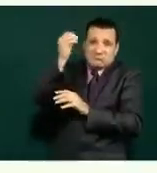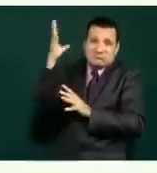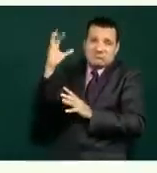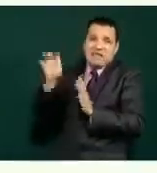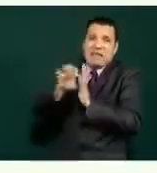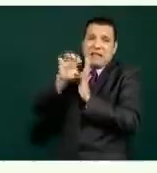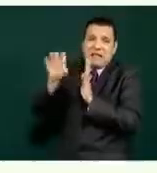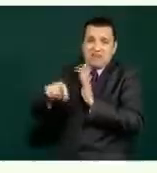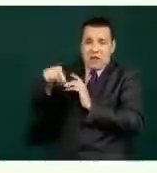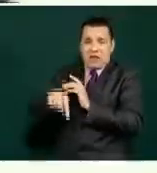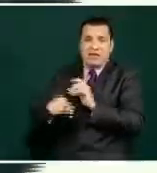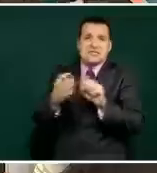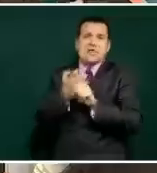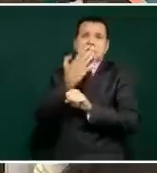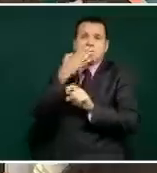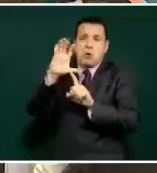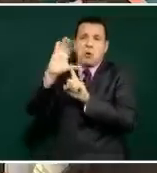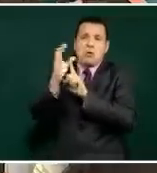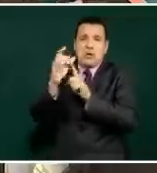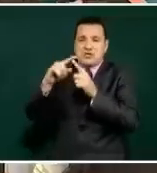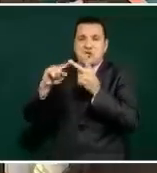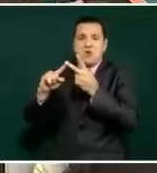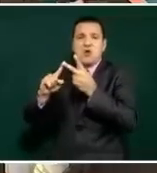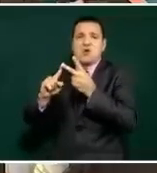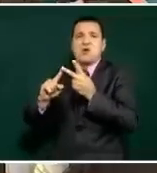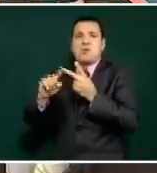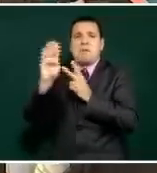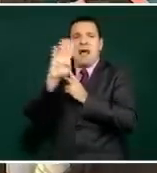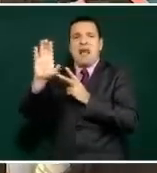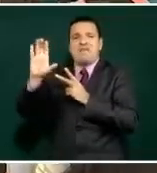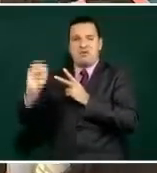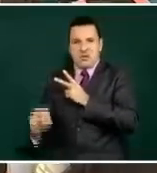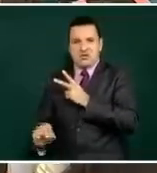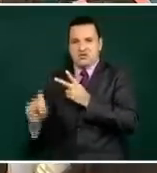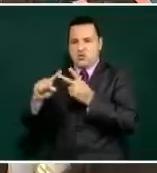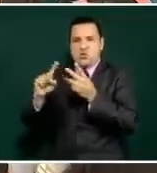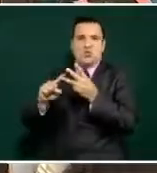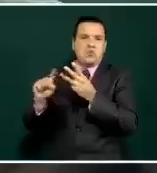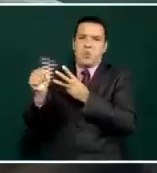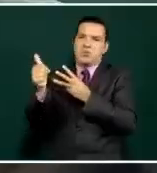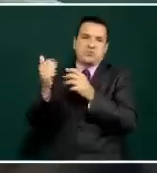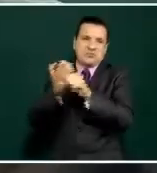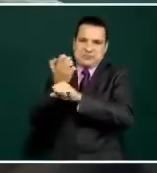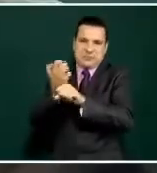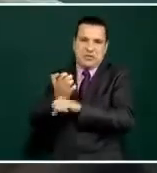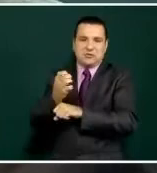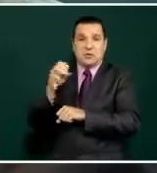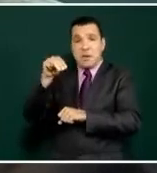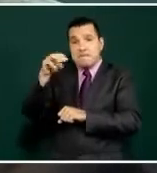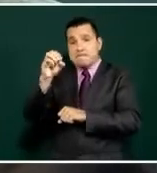es el caso de Sonora, como es el caso de Baja California Sur, donde de plano Morena ha quedado relegado